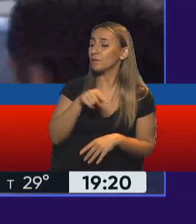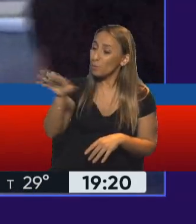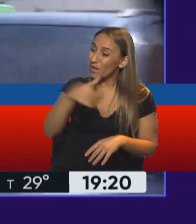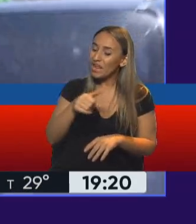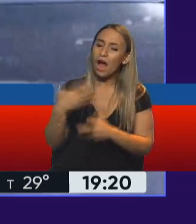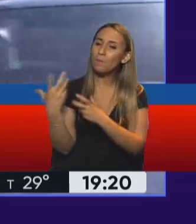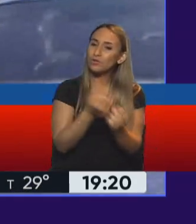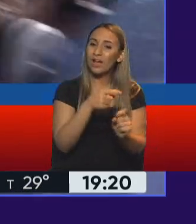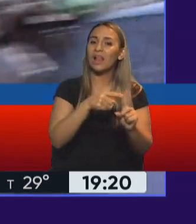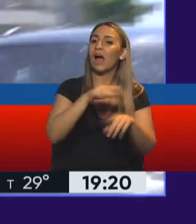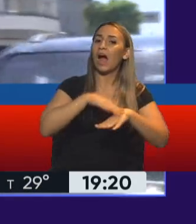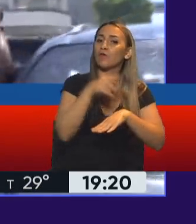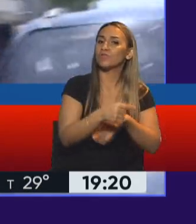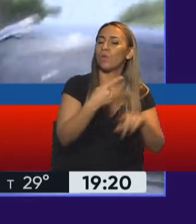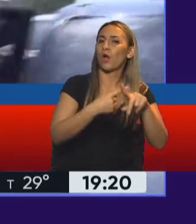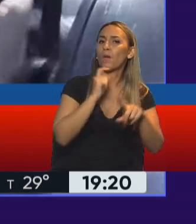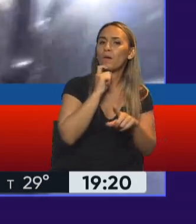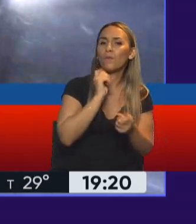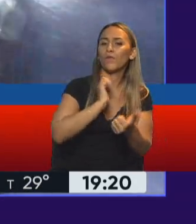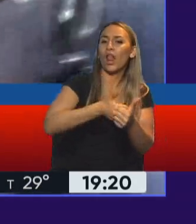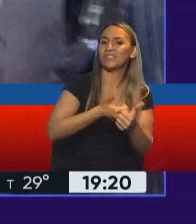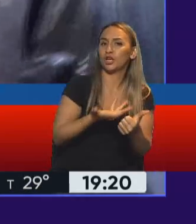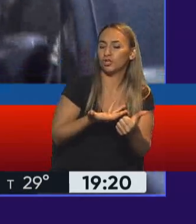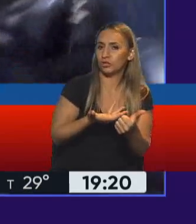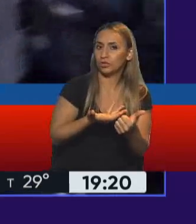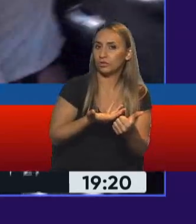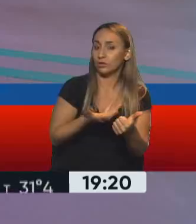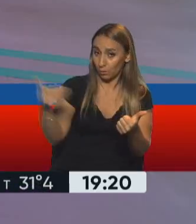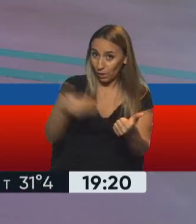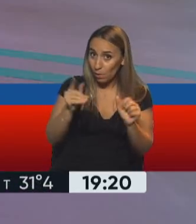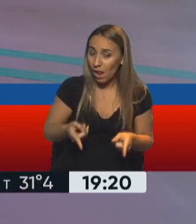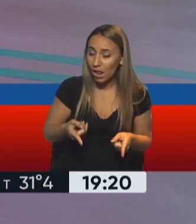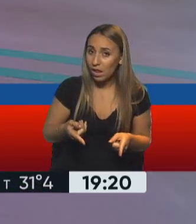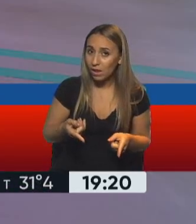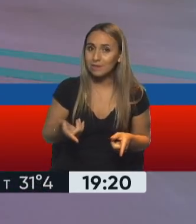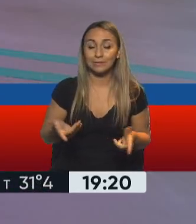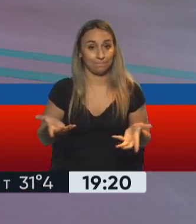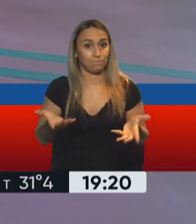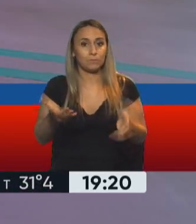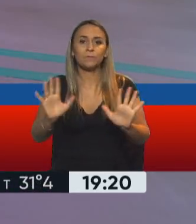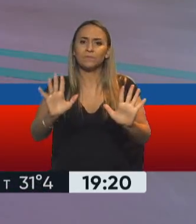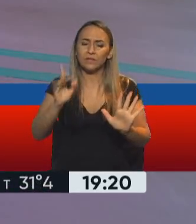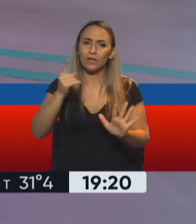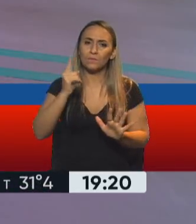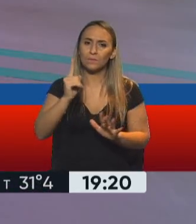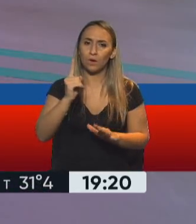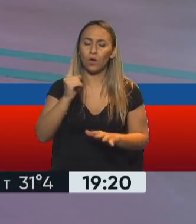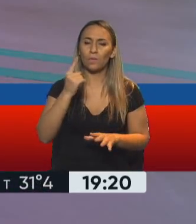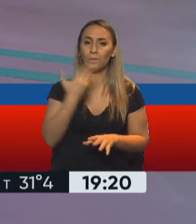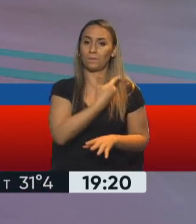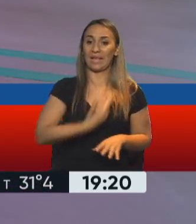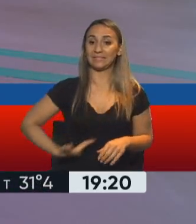ido? Acá se violó la intimidad. Doctora, atento a que el presidente Alberto